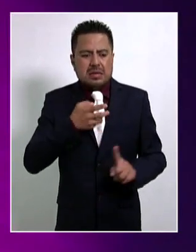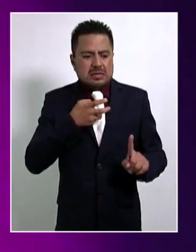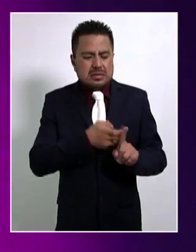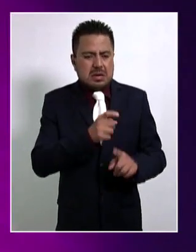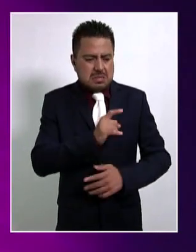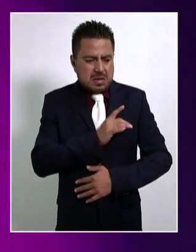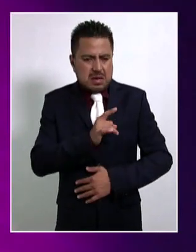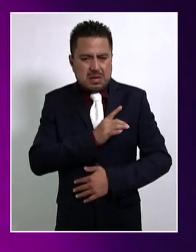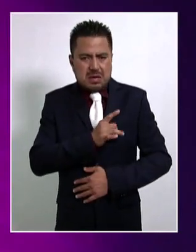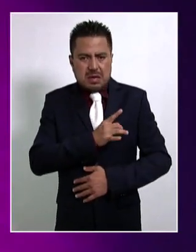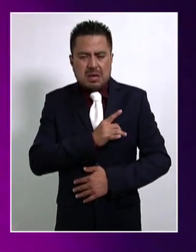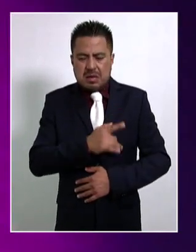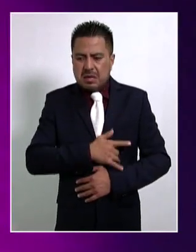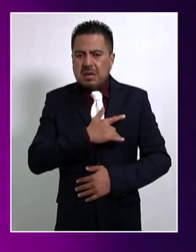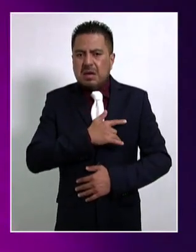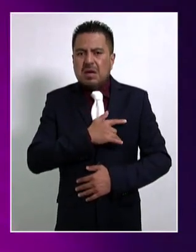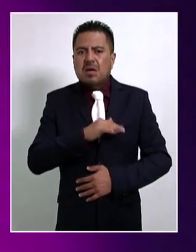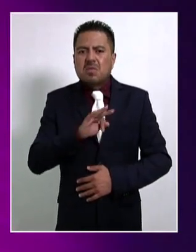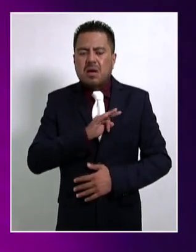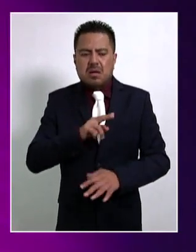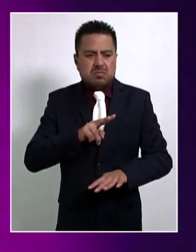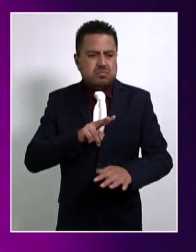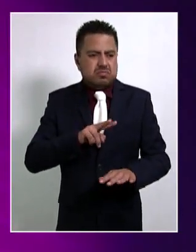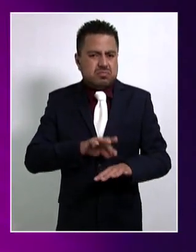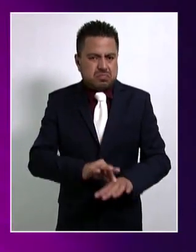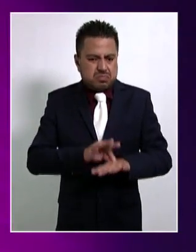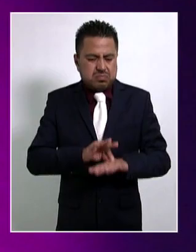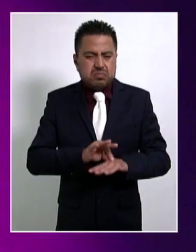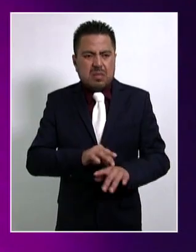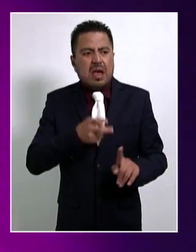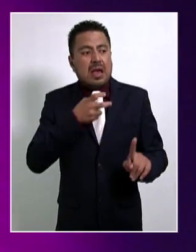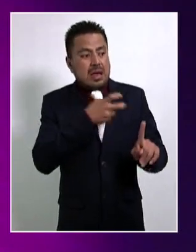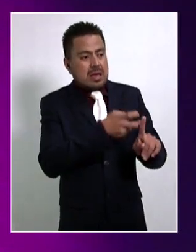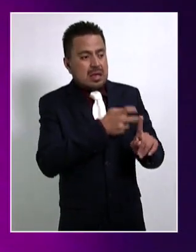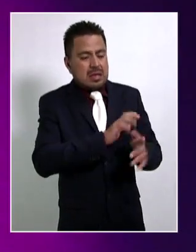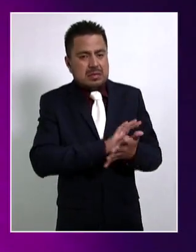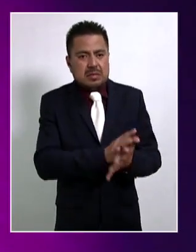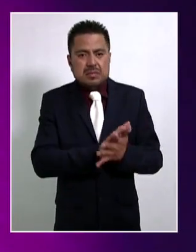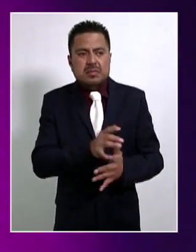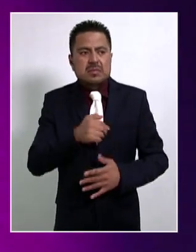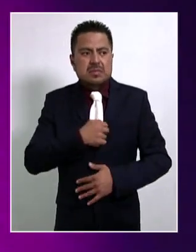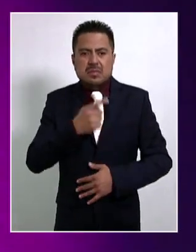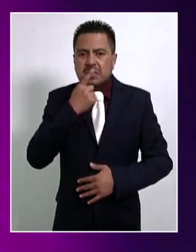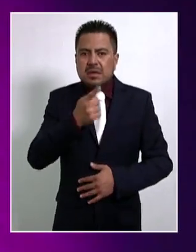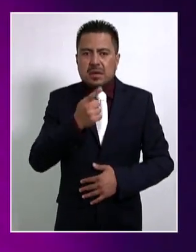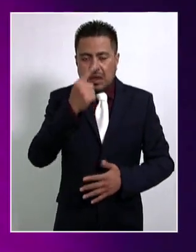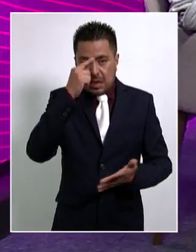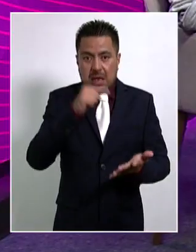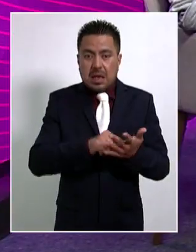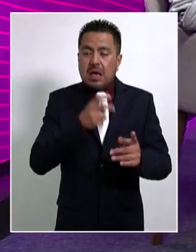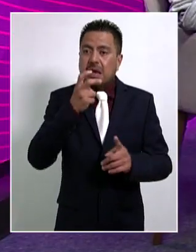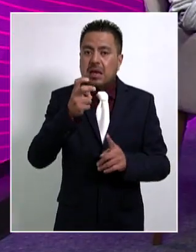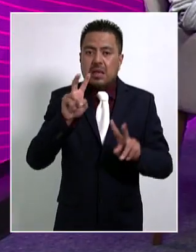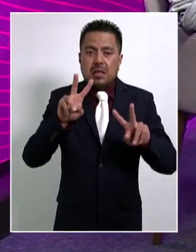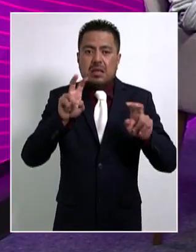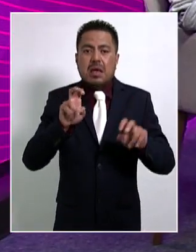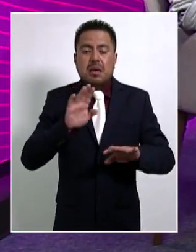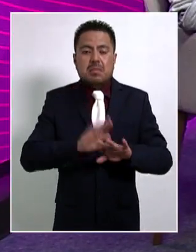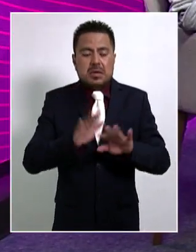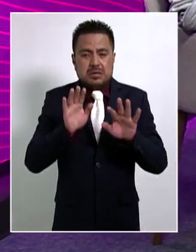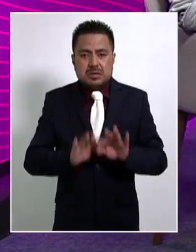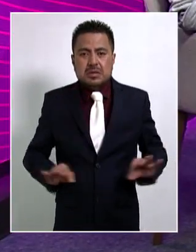ese miedo o esa incertidumbre de ser evidenciados que ellos discriminan. Decía, creo que eso es un tema como